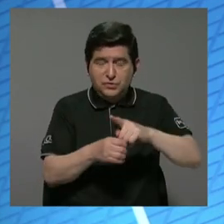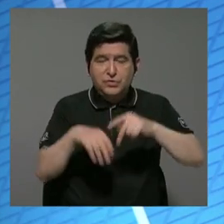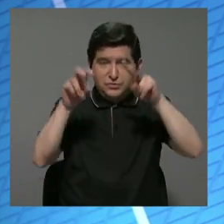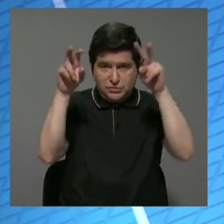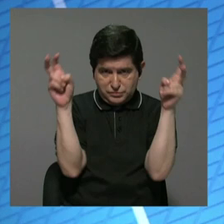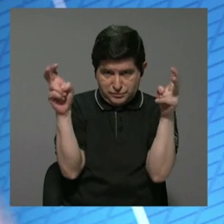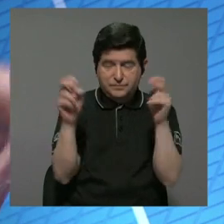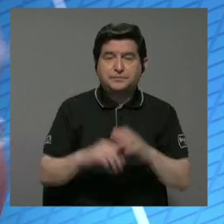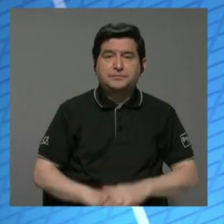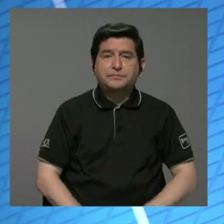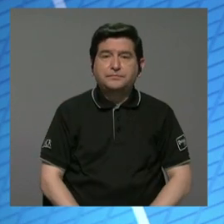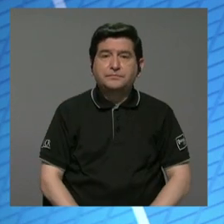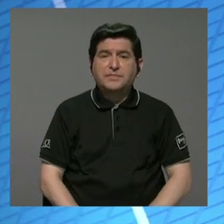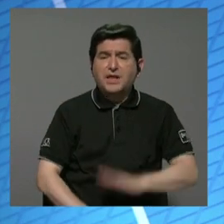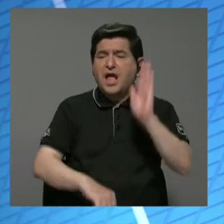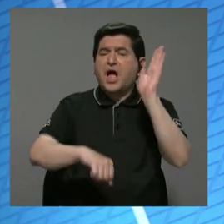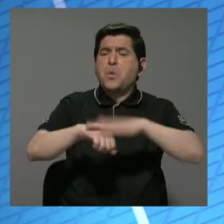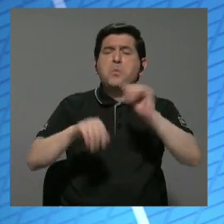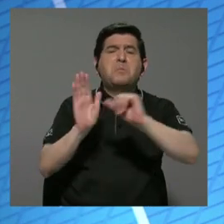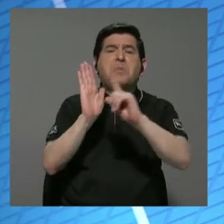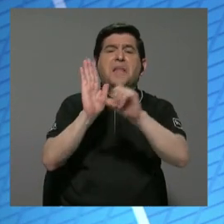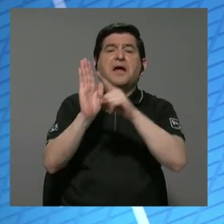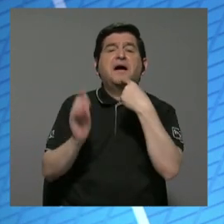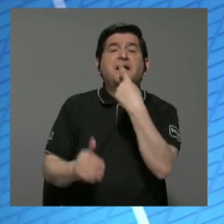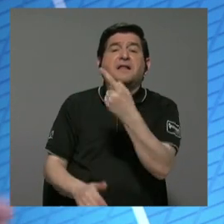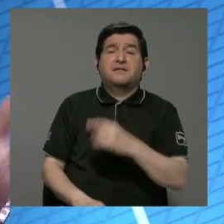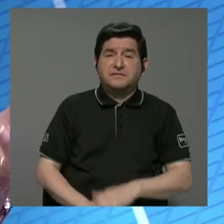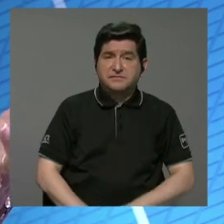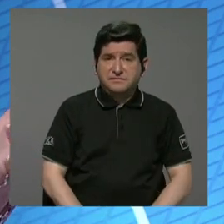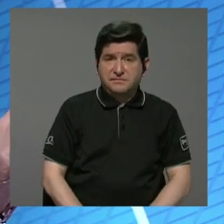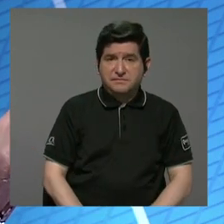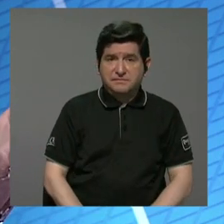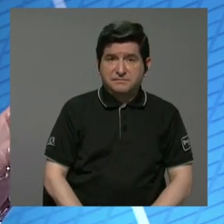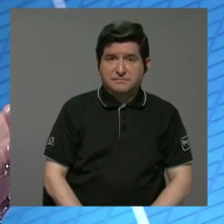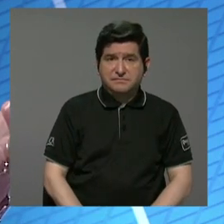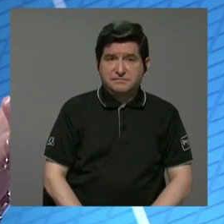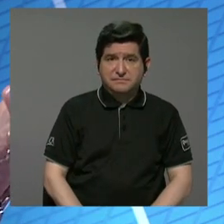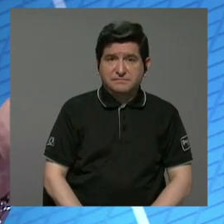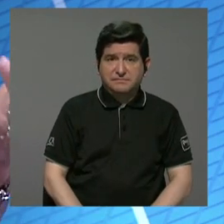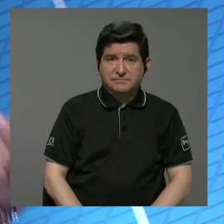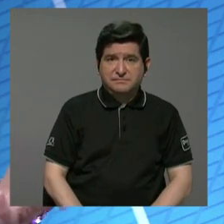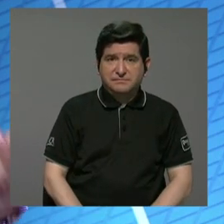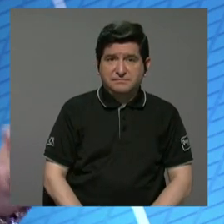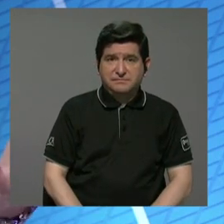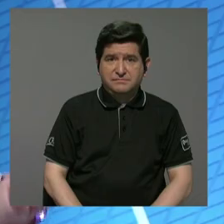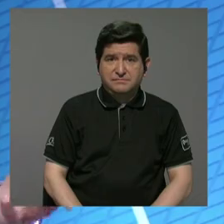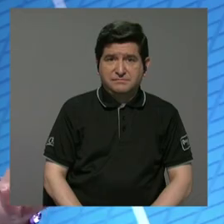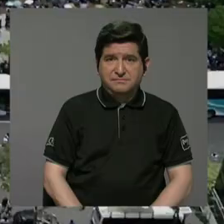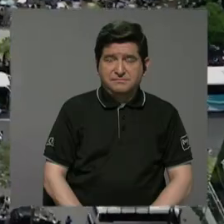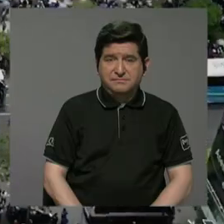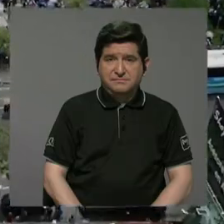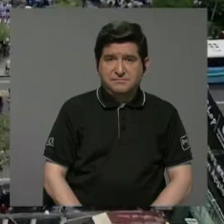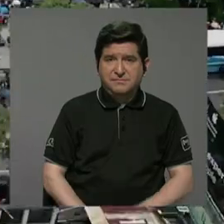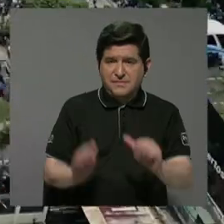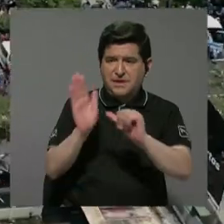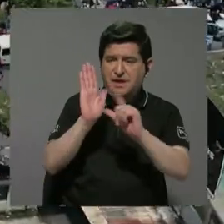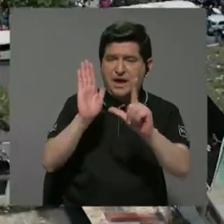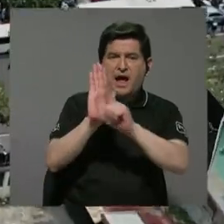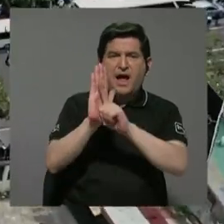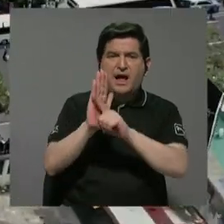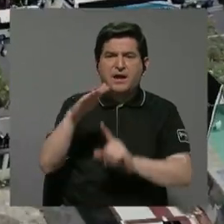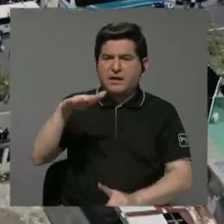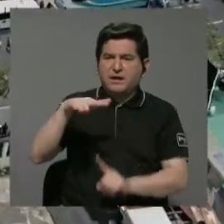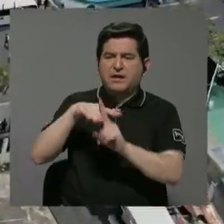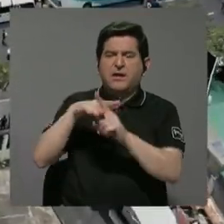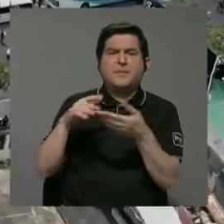tema, uh-huh, es que es culpa de la Asamblea Legislativa. Oh, sí. ¿Verdad? O sea, ¿qué es lo que llegó a la Asamblea Legislativa? ¿Verdad? O sea,